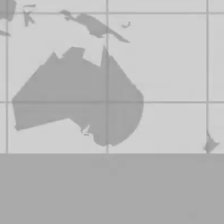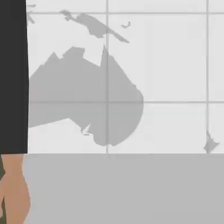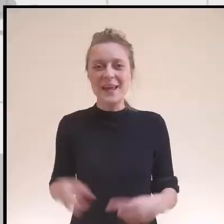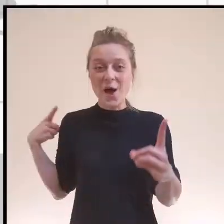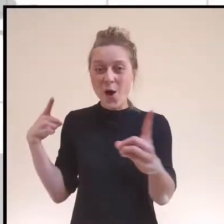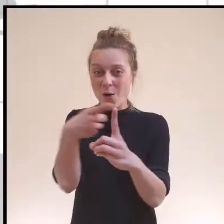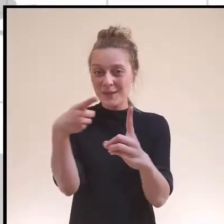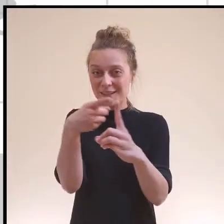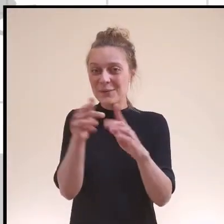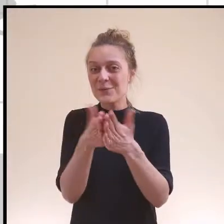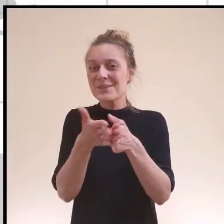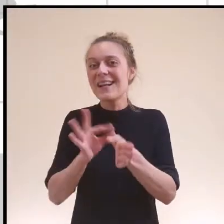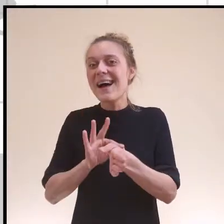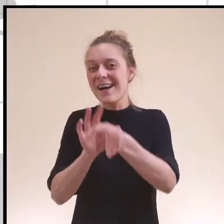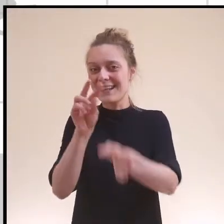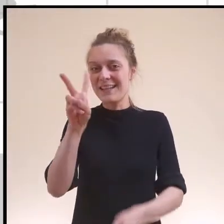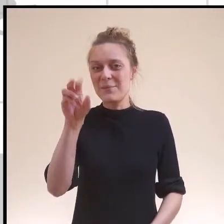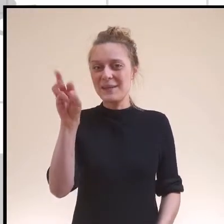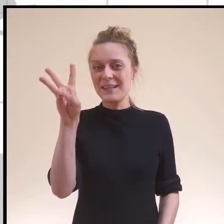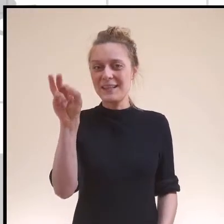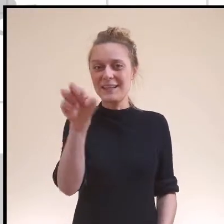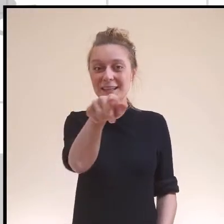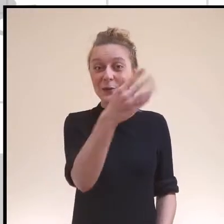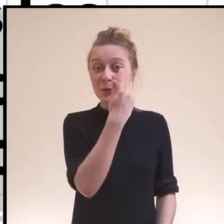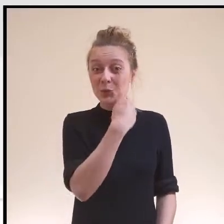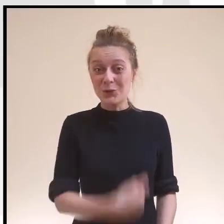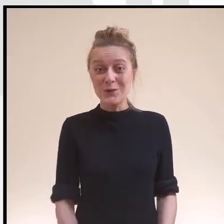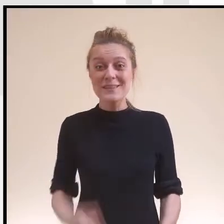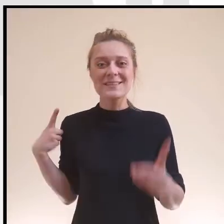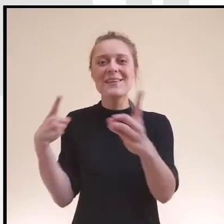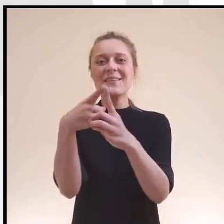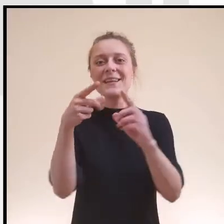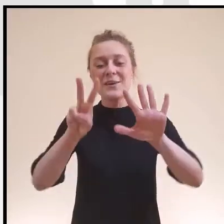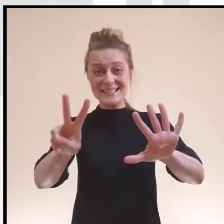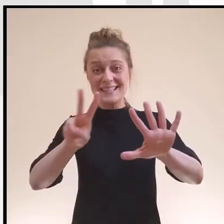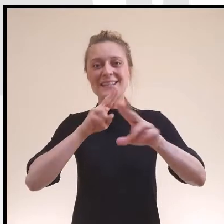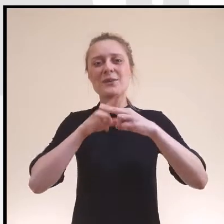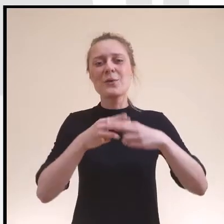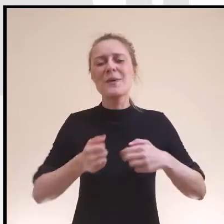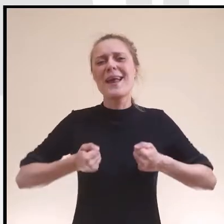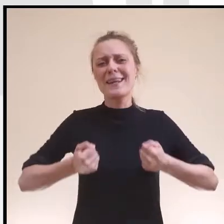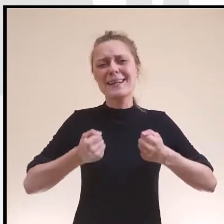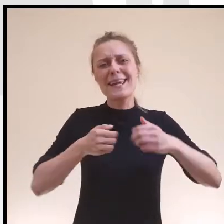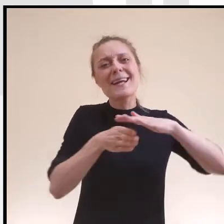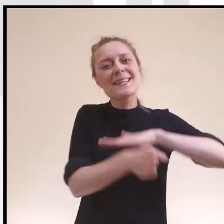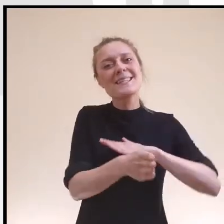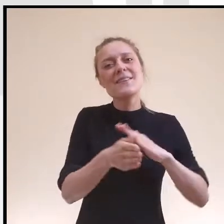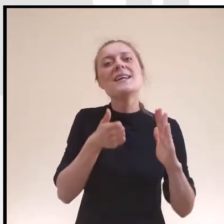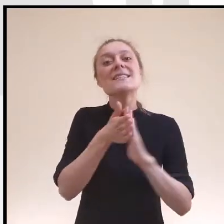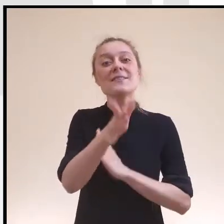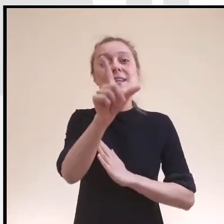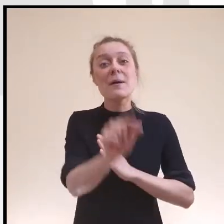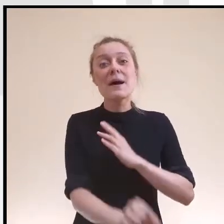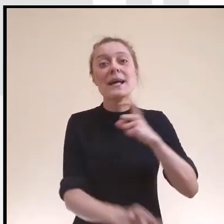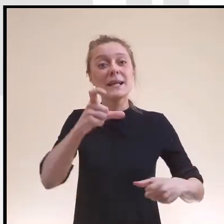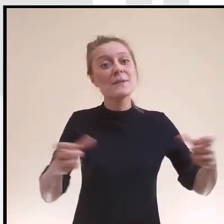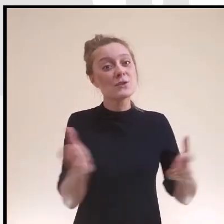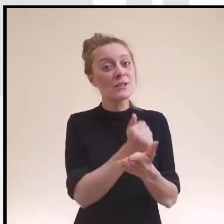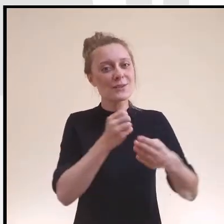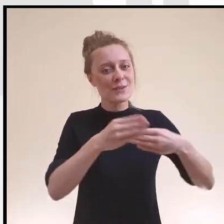¿Conoces los objetivos de la Agenda 2030? El Objetivo 7 se llama Energía Asequible y No Contaminante